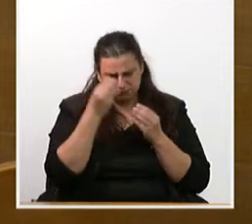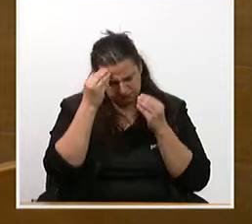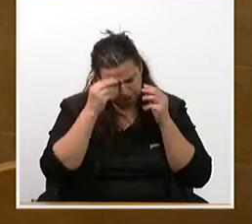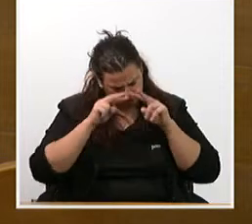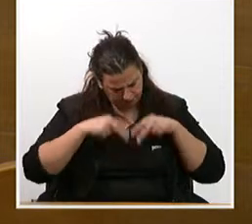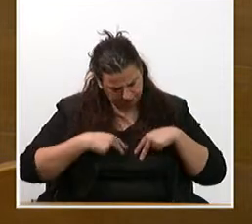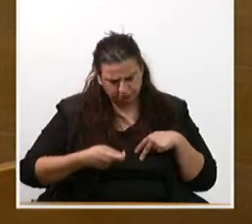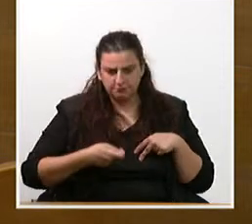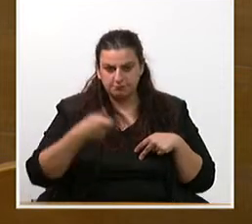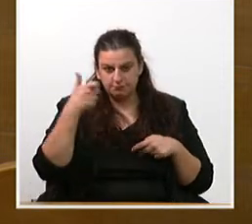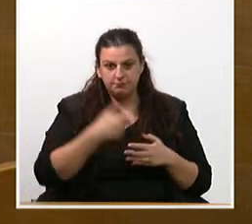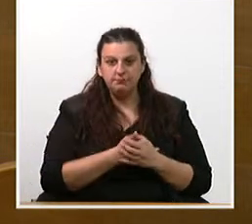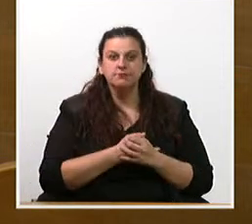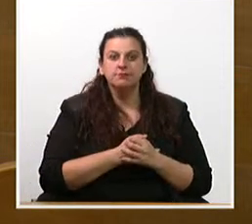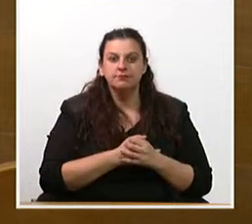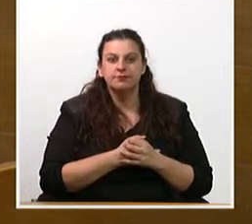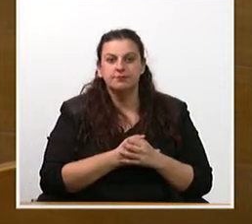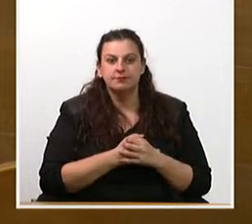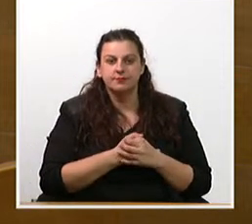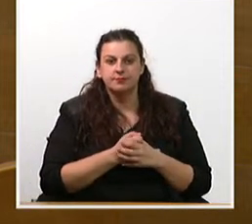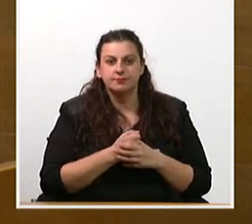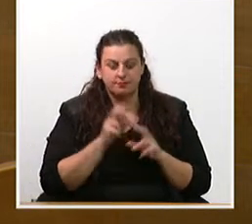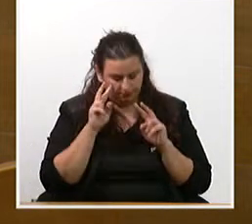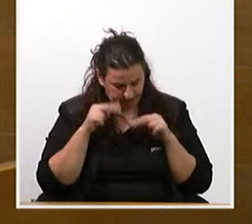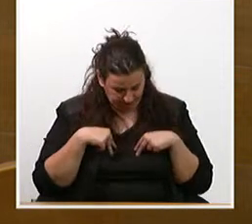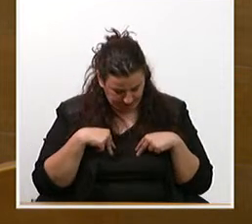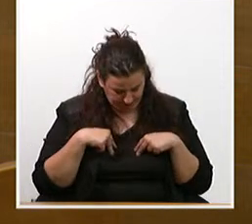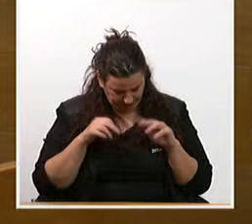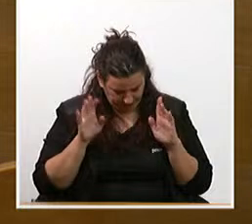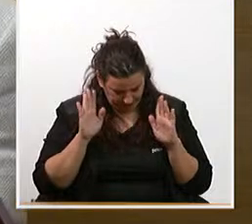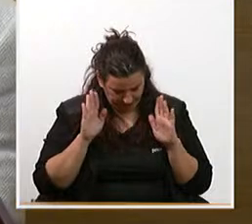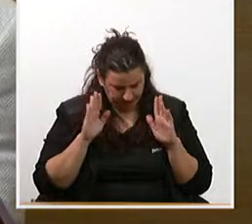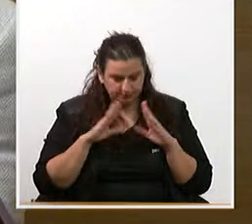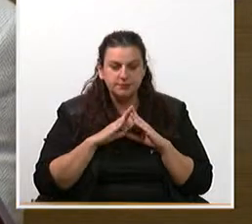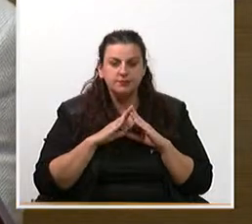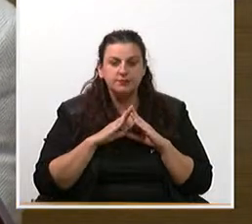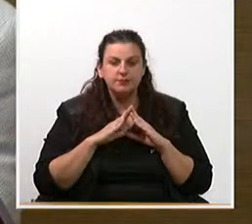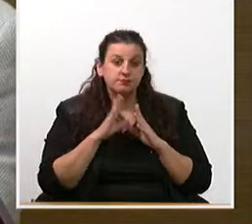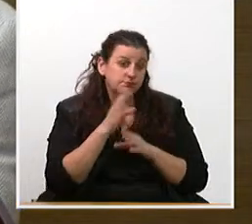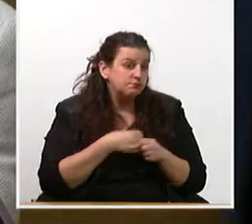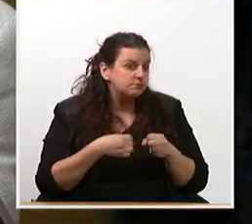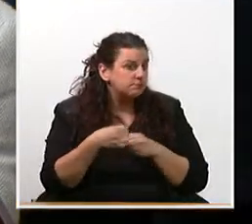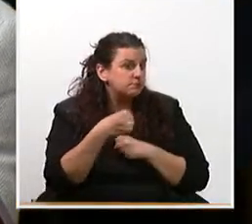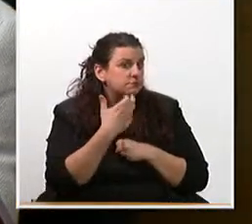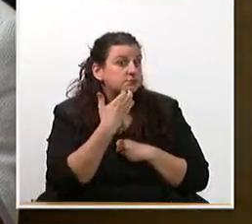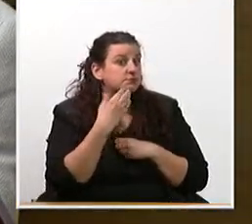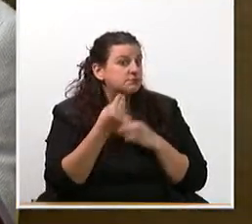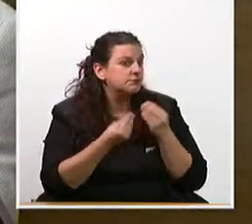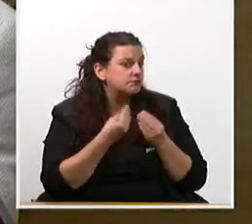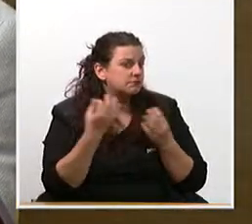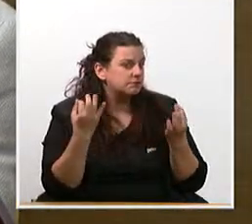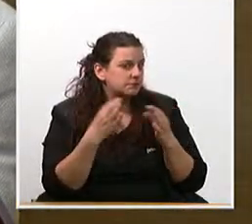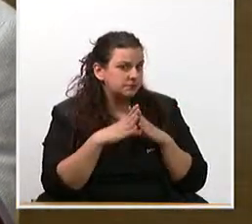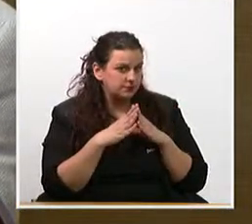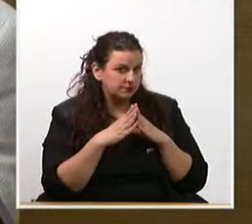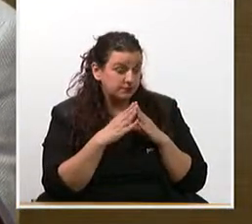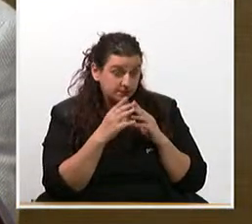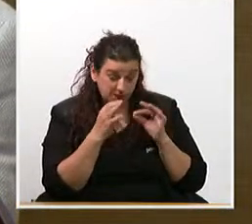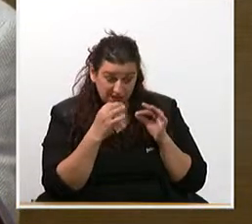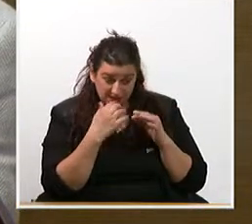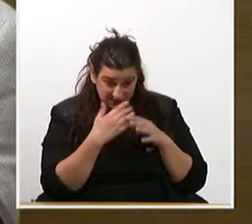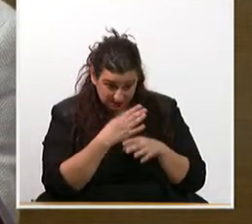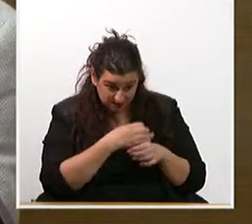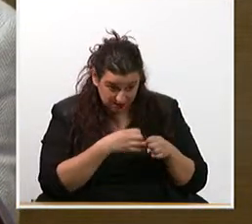pregúnteles Elo pero para usted mismo eh pregúntese qué Hubieran hecho ustedes qué me estarían diciendo a mí